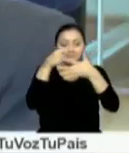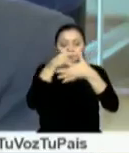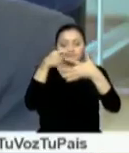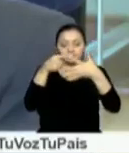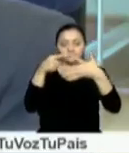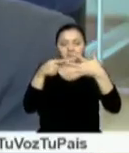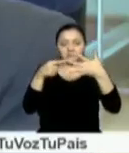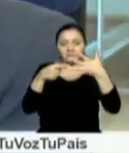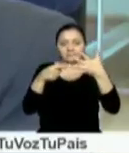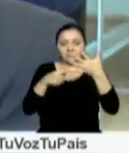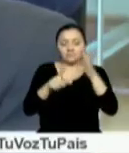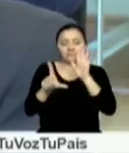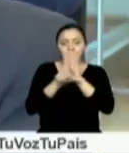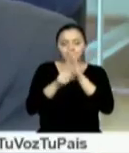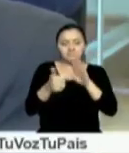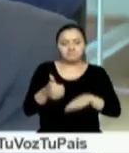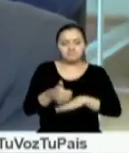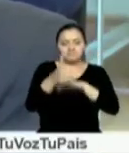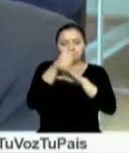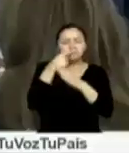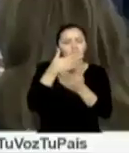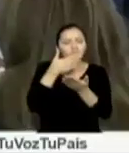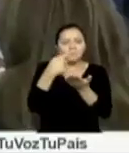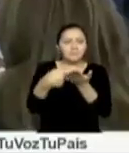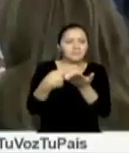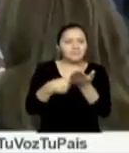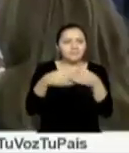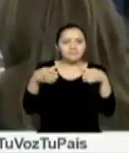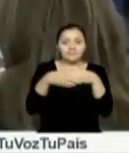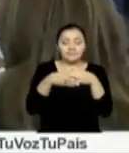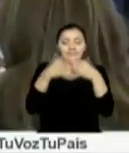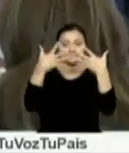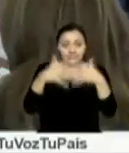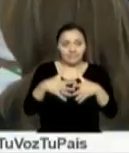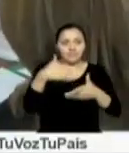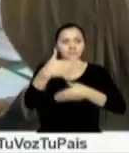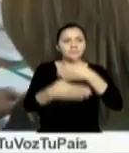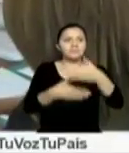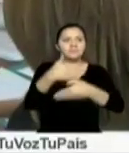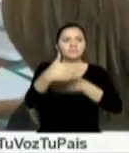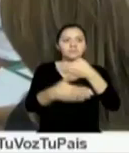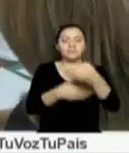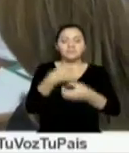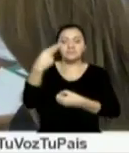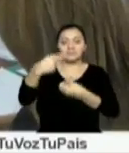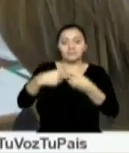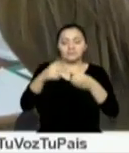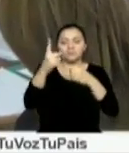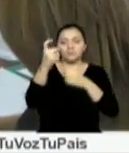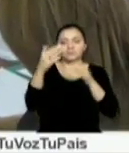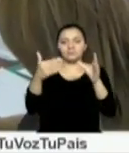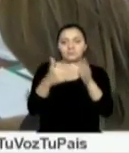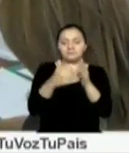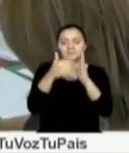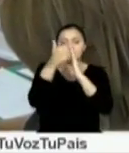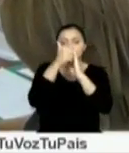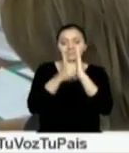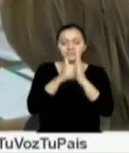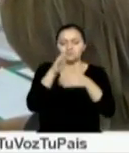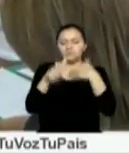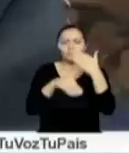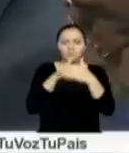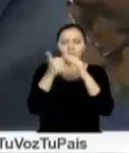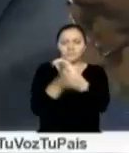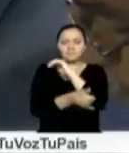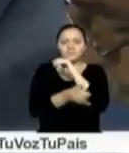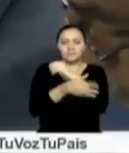ley pudieron generar ese análisis Durante este proceso participaron más de 11000 artesanos y artesanas del país